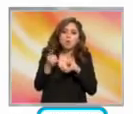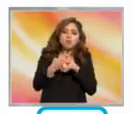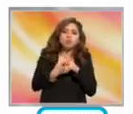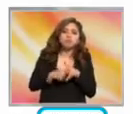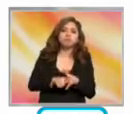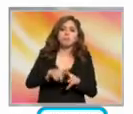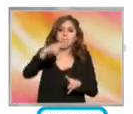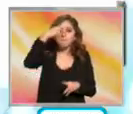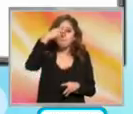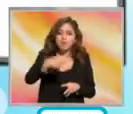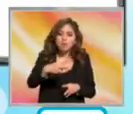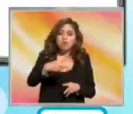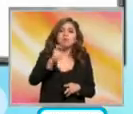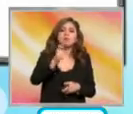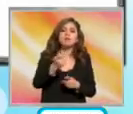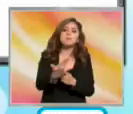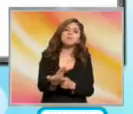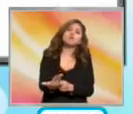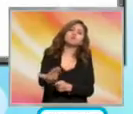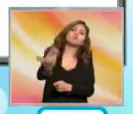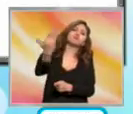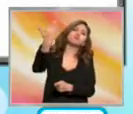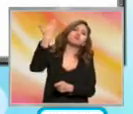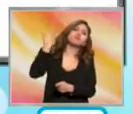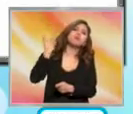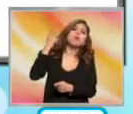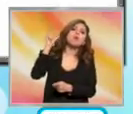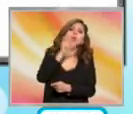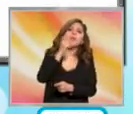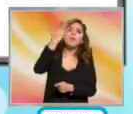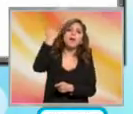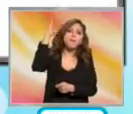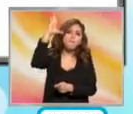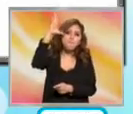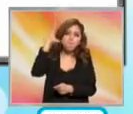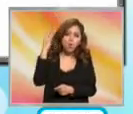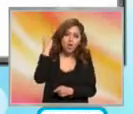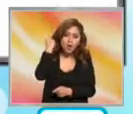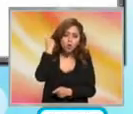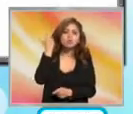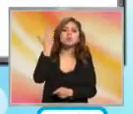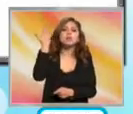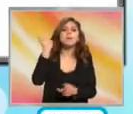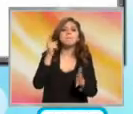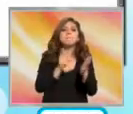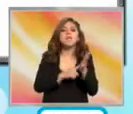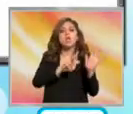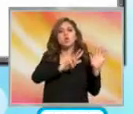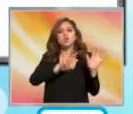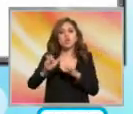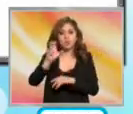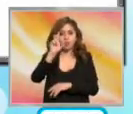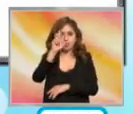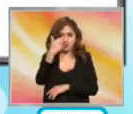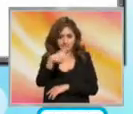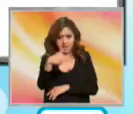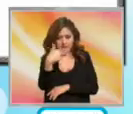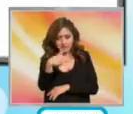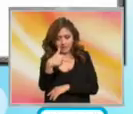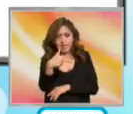Sí. aparece desde el cura desde Morelos. Desde Morelos, Morelos. en su bandera, en Sí. 1813,